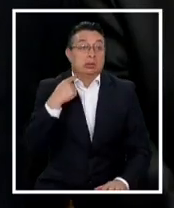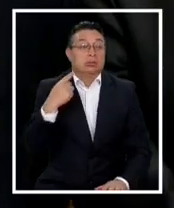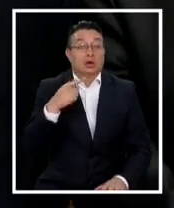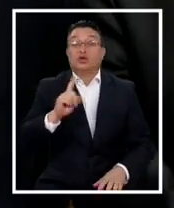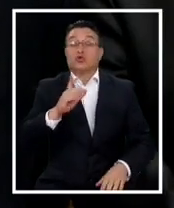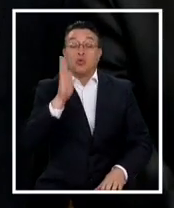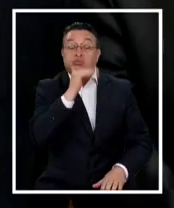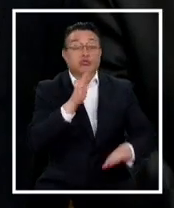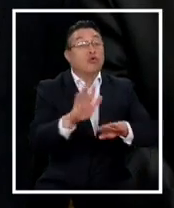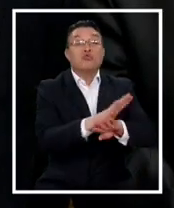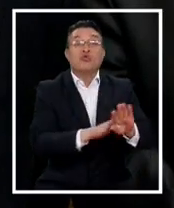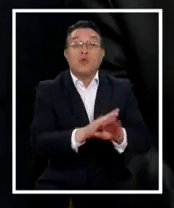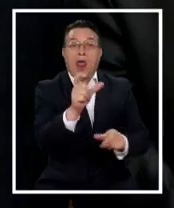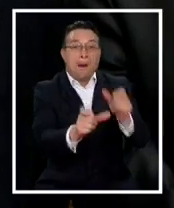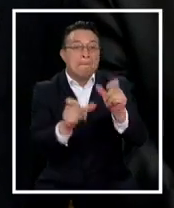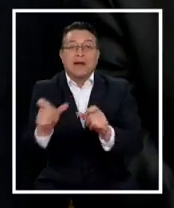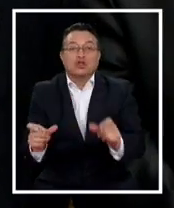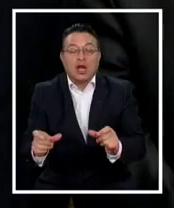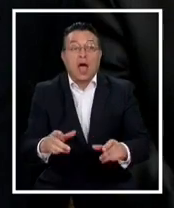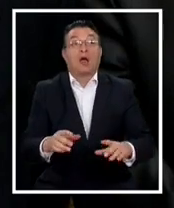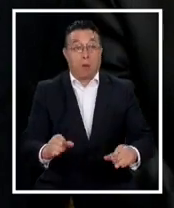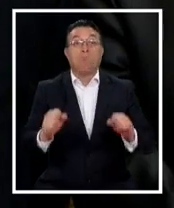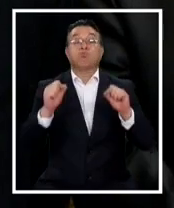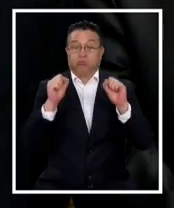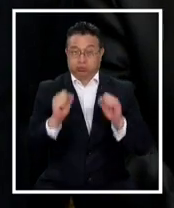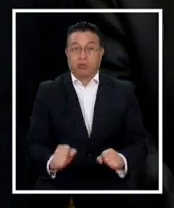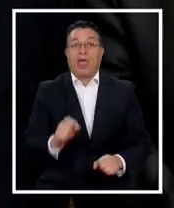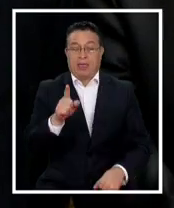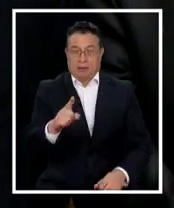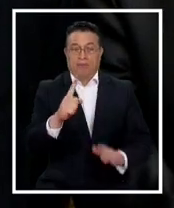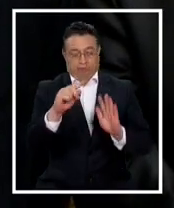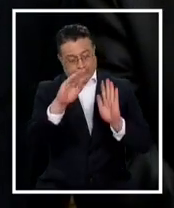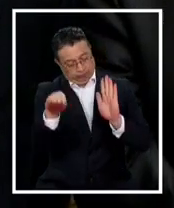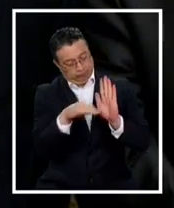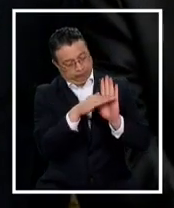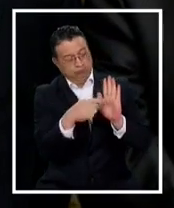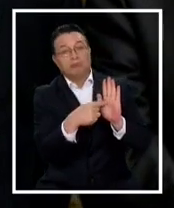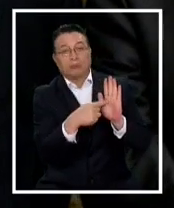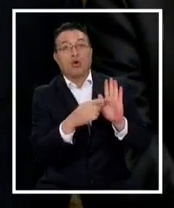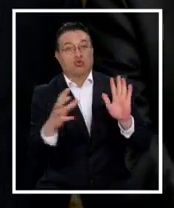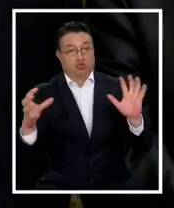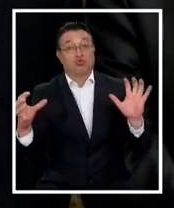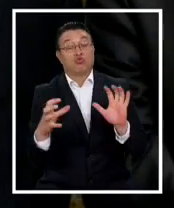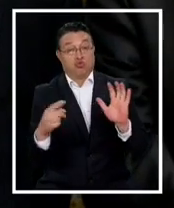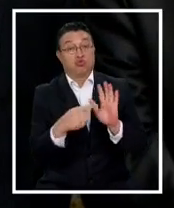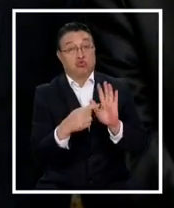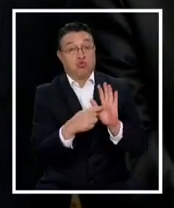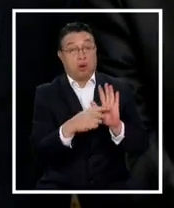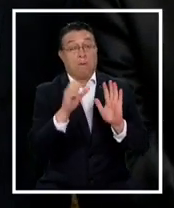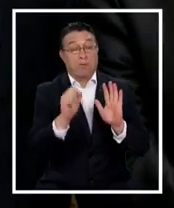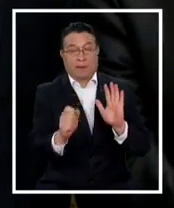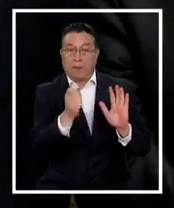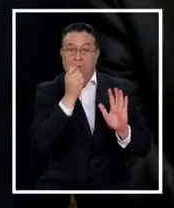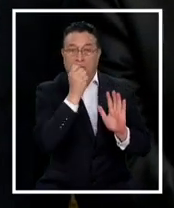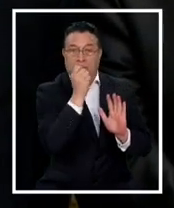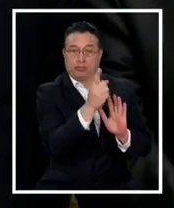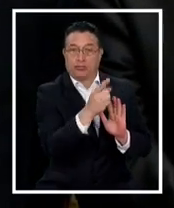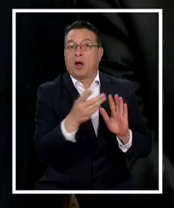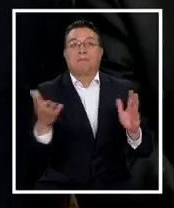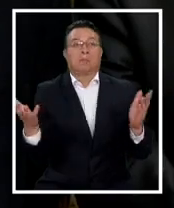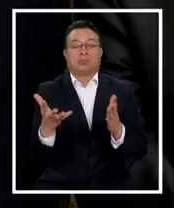haber protegido a la población, sí puede ser una causal potente de acusación por